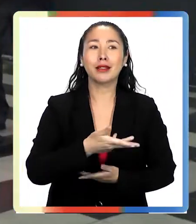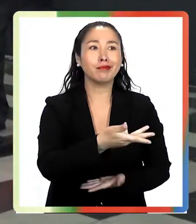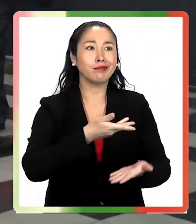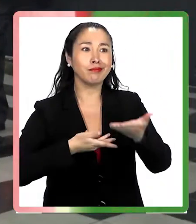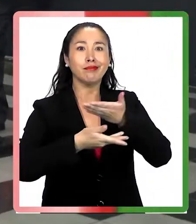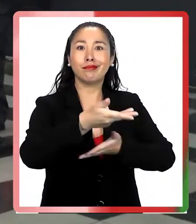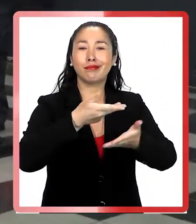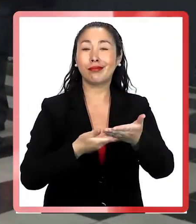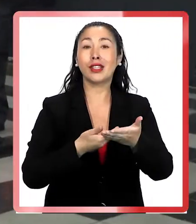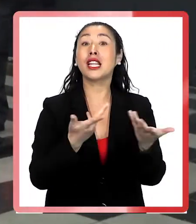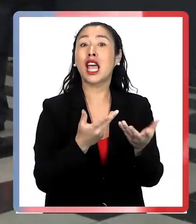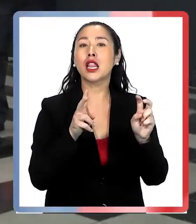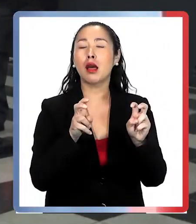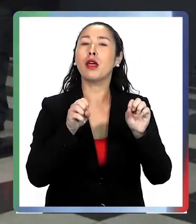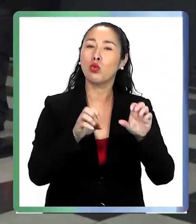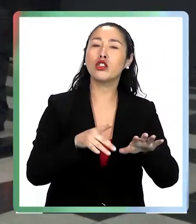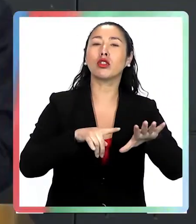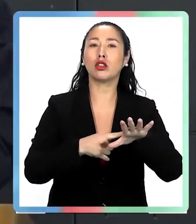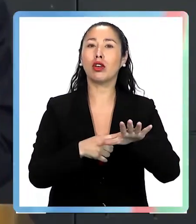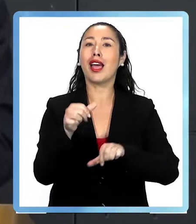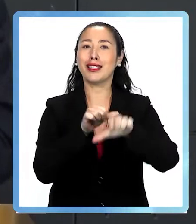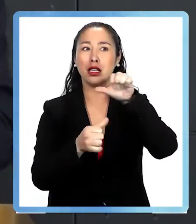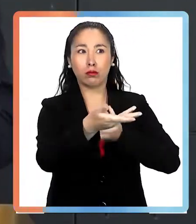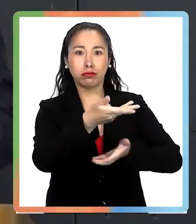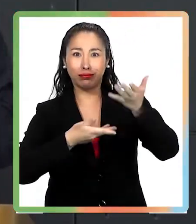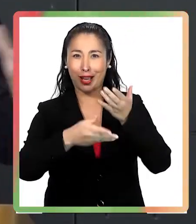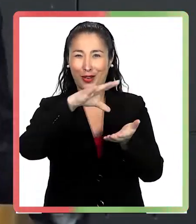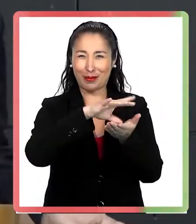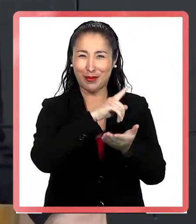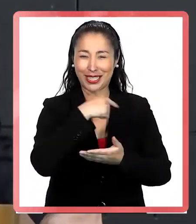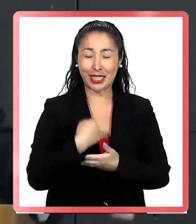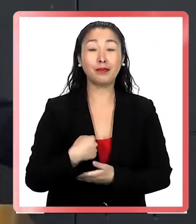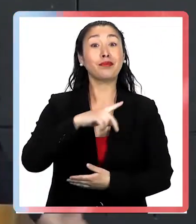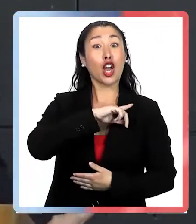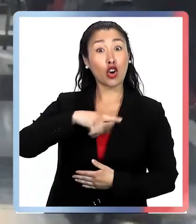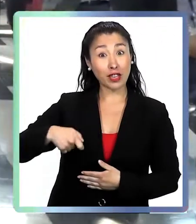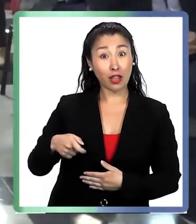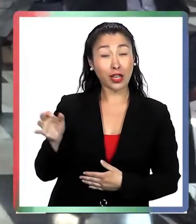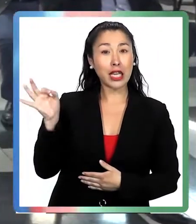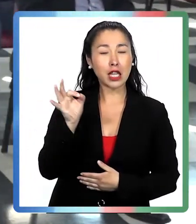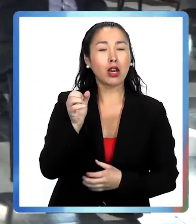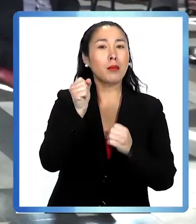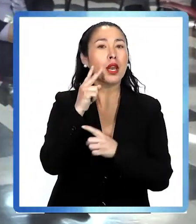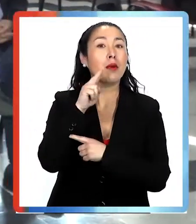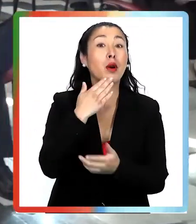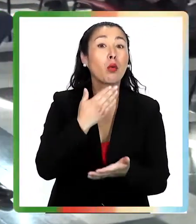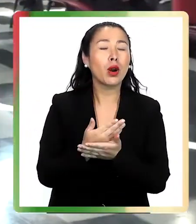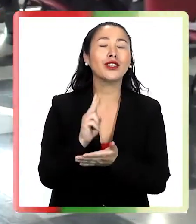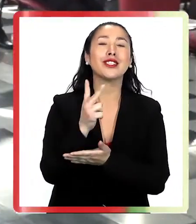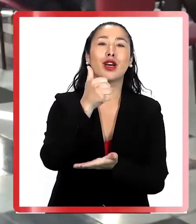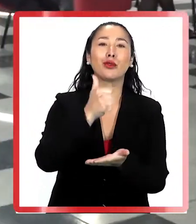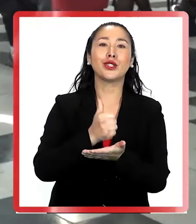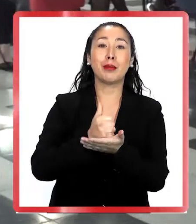generar intercambio mutuo sobre educación, tecnología y ciencias, algo que según el gobernador podríamos ver el